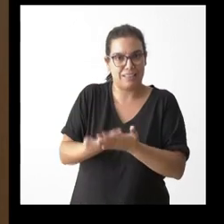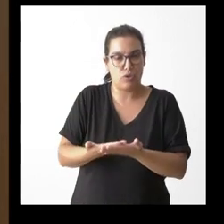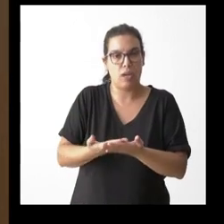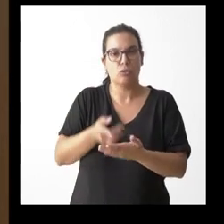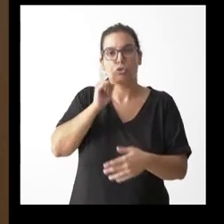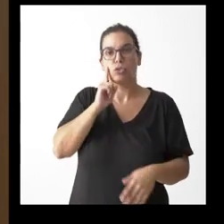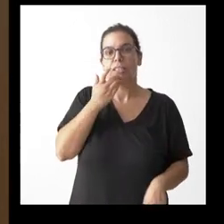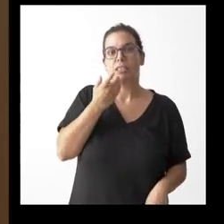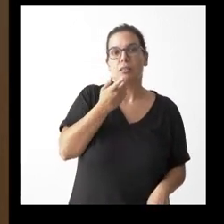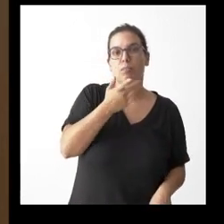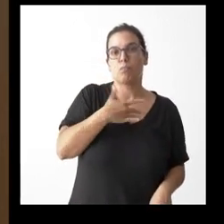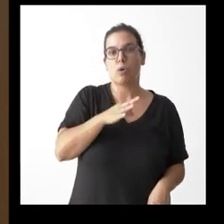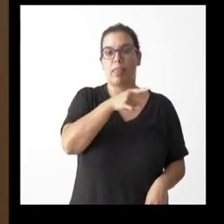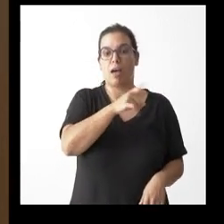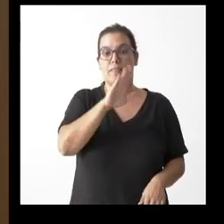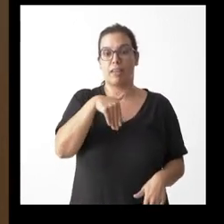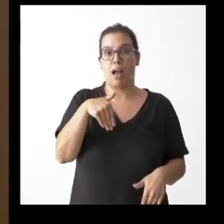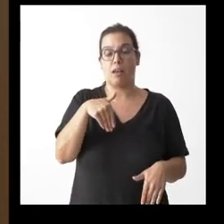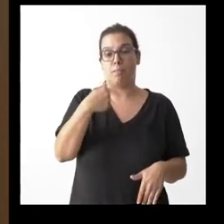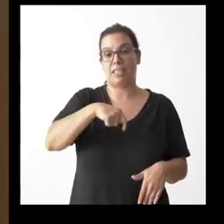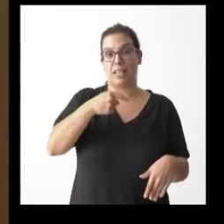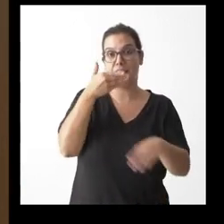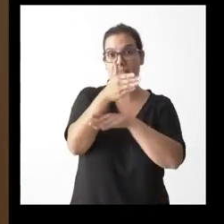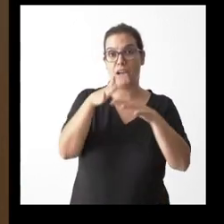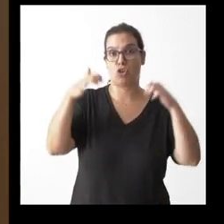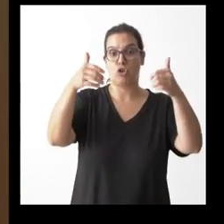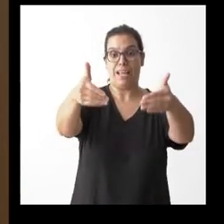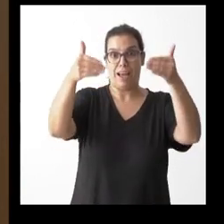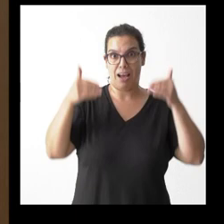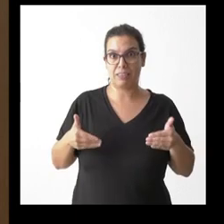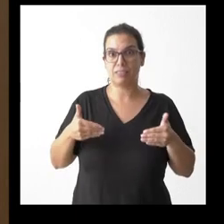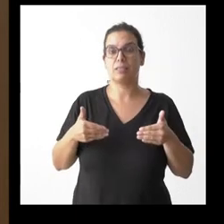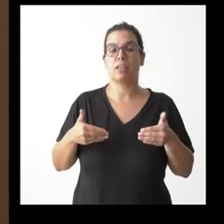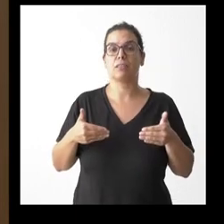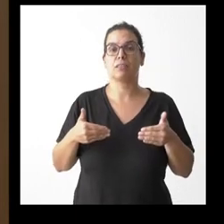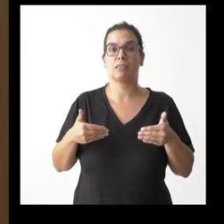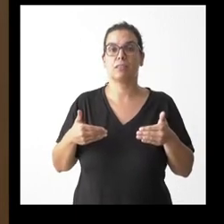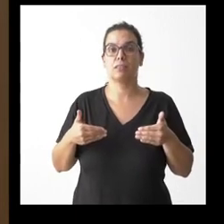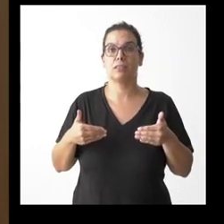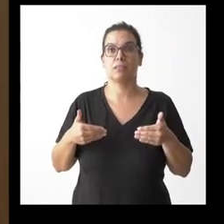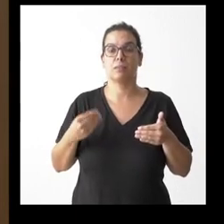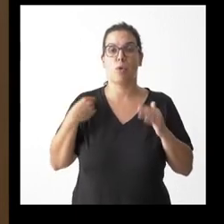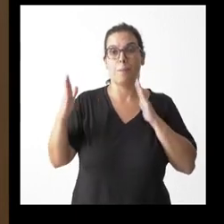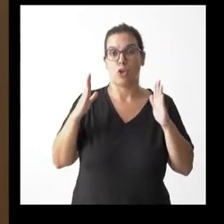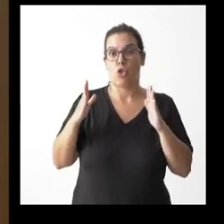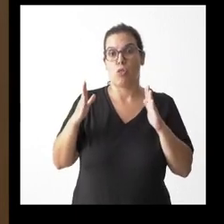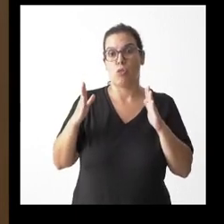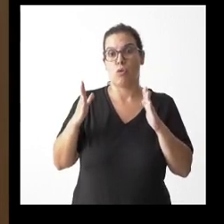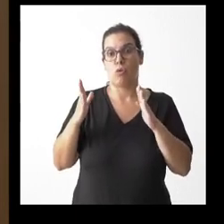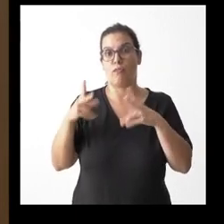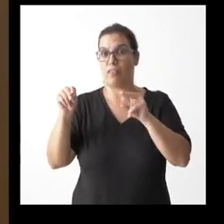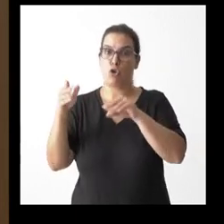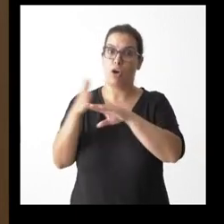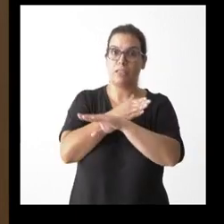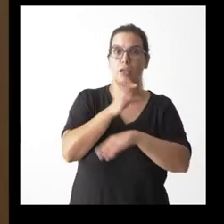puede abrir la vía a que esa comparecencia se pueda adelantar a alguno de los plenos que se convoquen antes de que concluya el periodo o mantienen esa